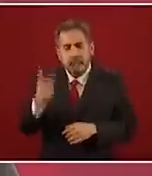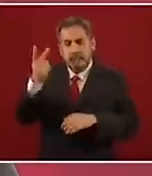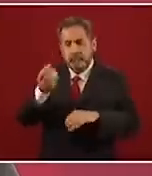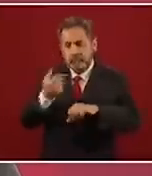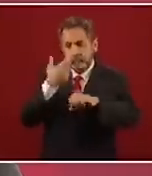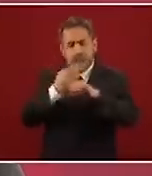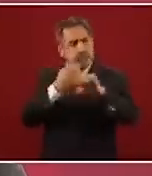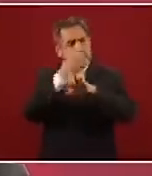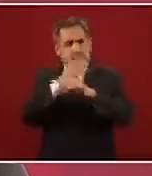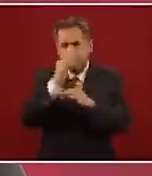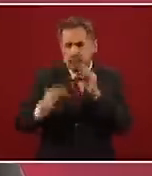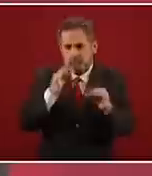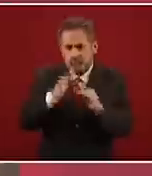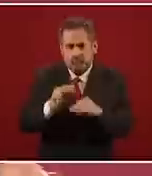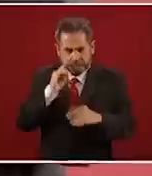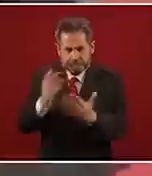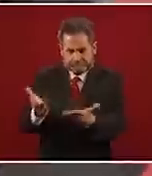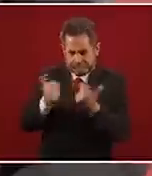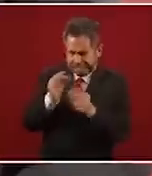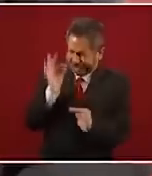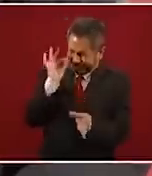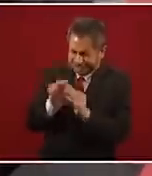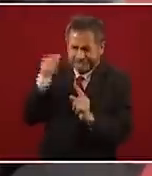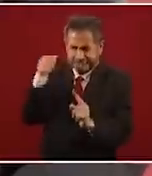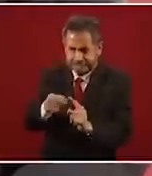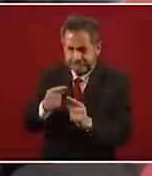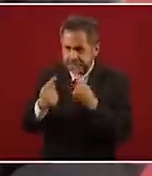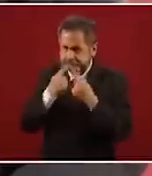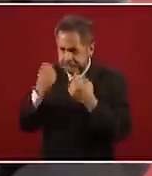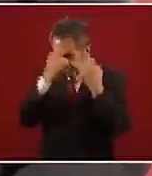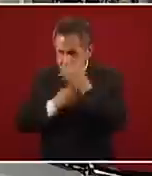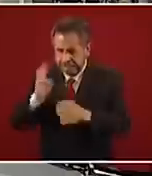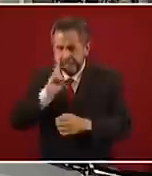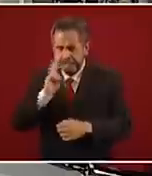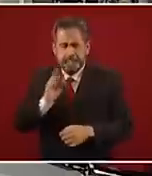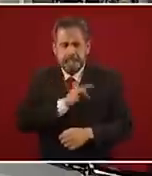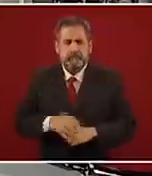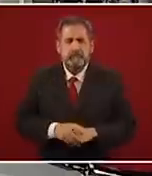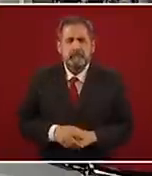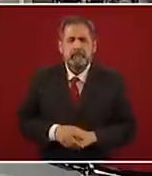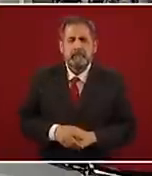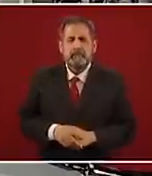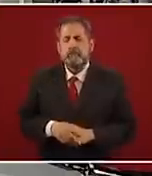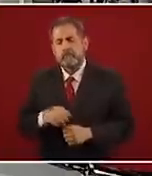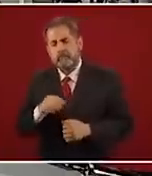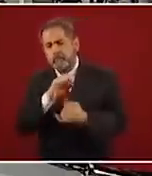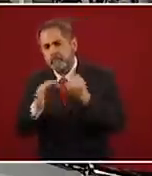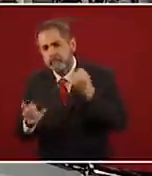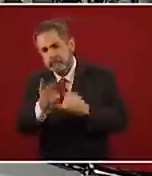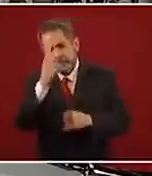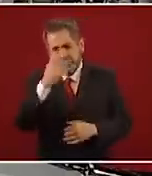salud del estado. Yo le pediría que me diera el dato preciso, claro, y lo revisamos con todo gusto. Sí. Y de la última, una presión para el presidente de la